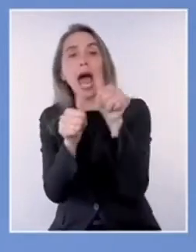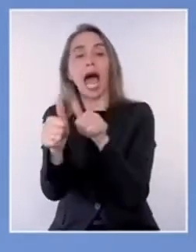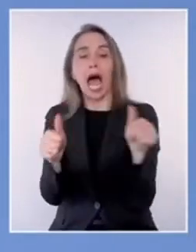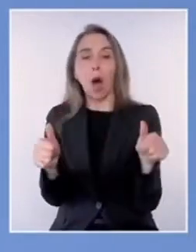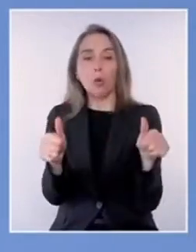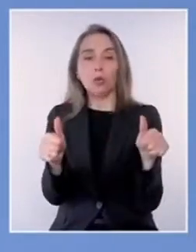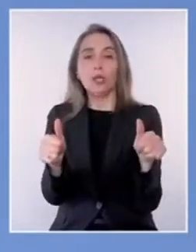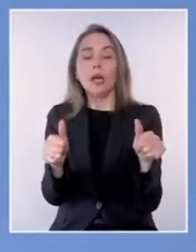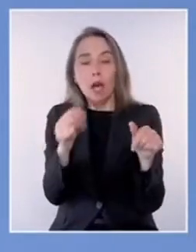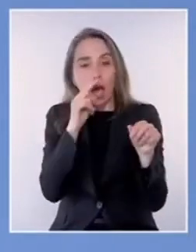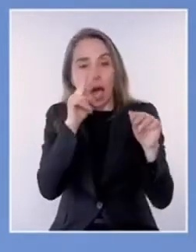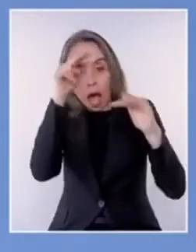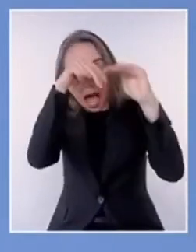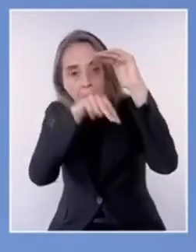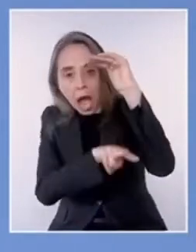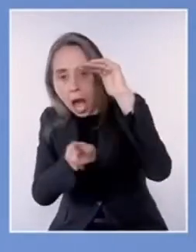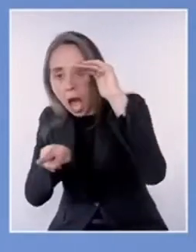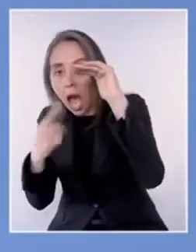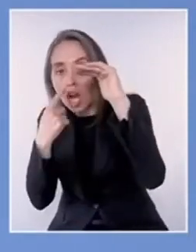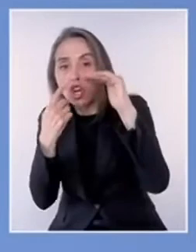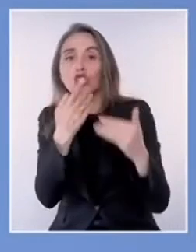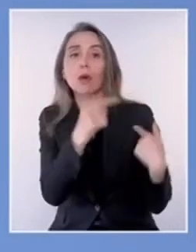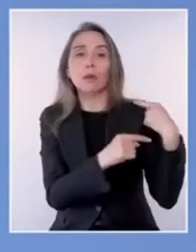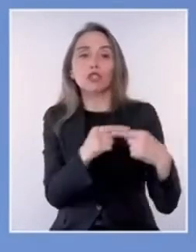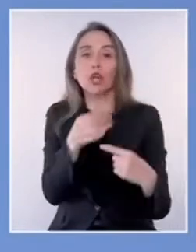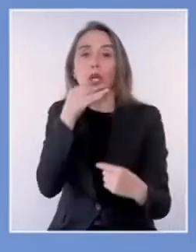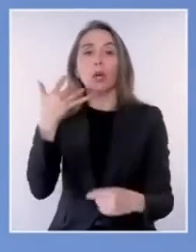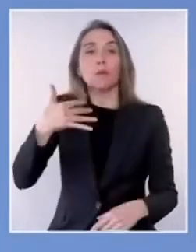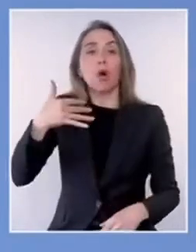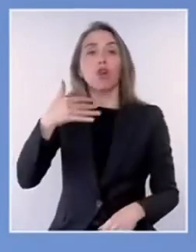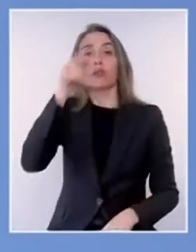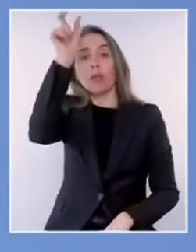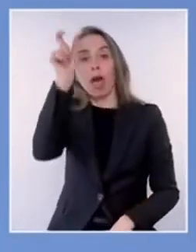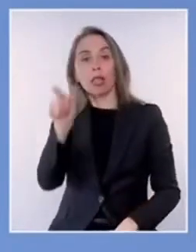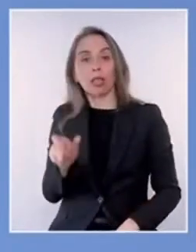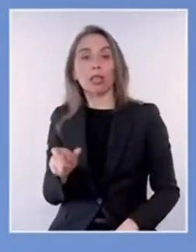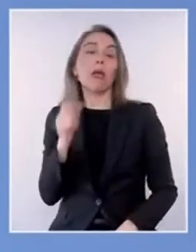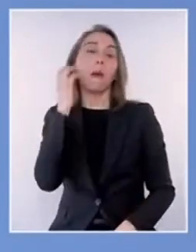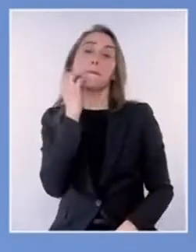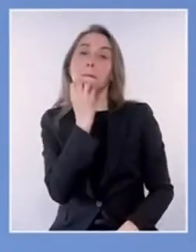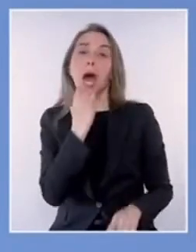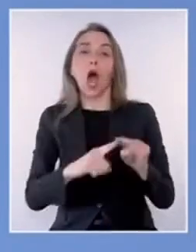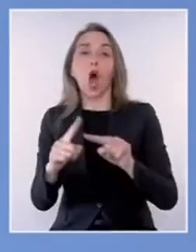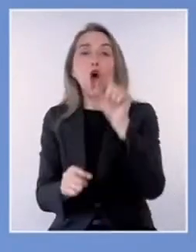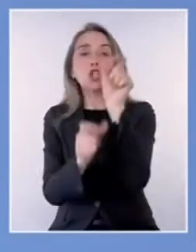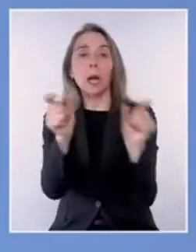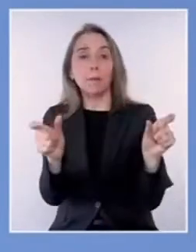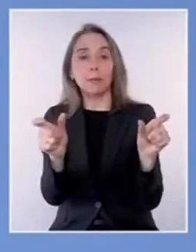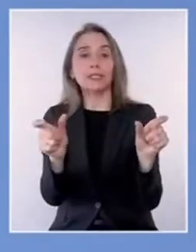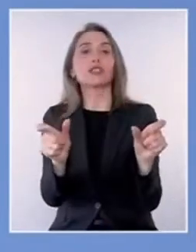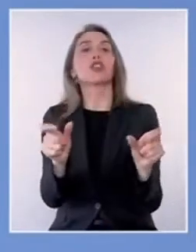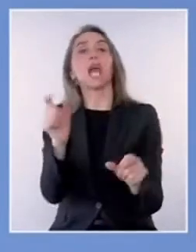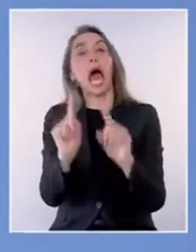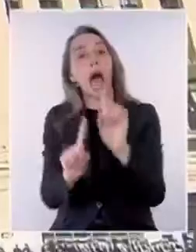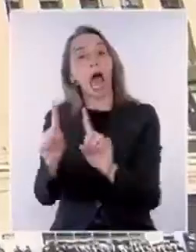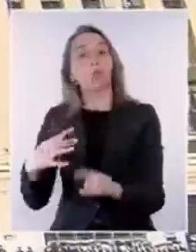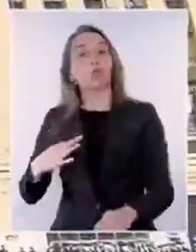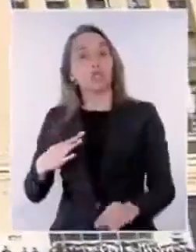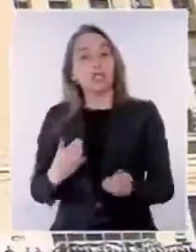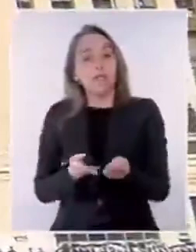autoridades, para conocer un poco de la historia, relevar también la figura de Arturo Prat y también de otras personas, algunos de ellos civiles